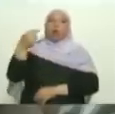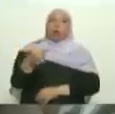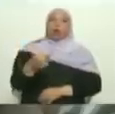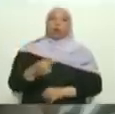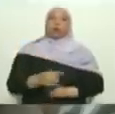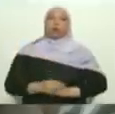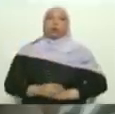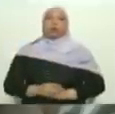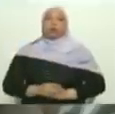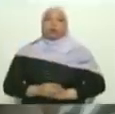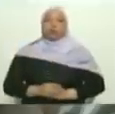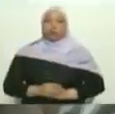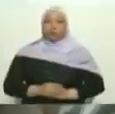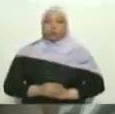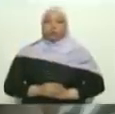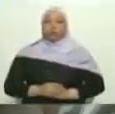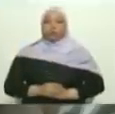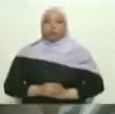se intentó